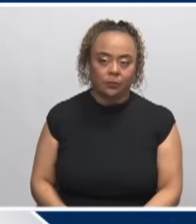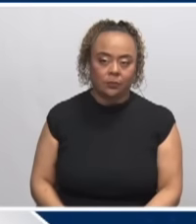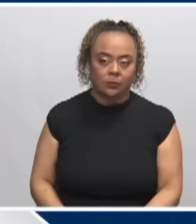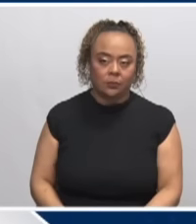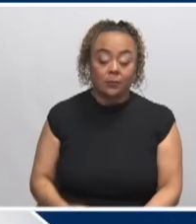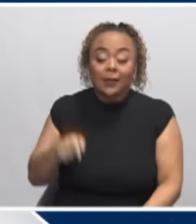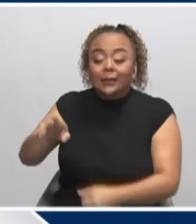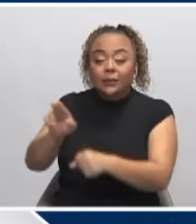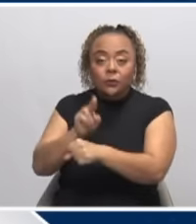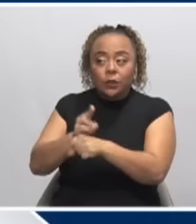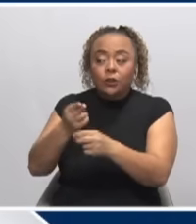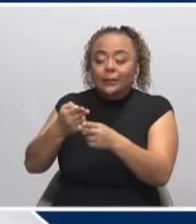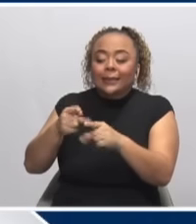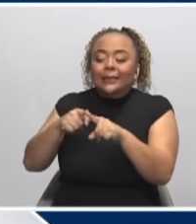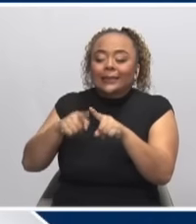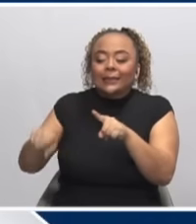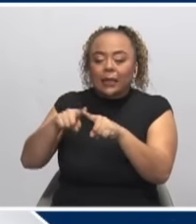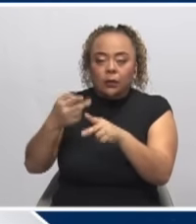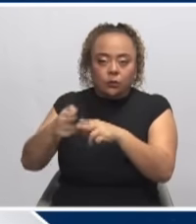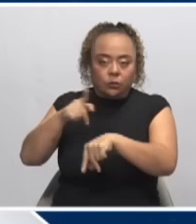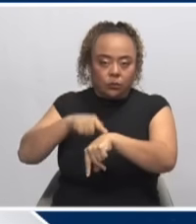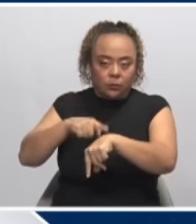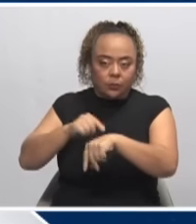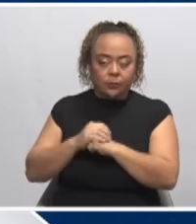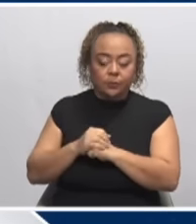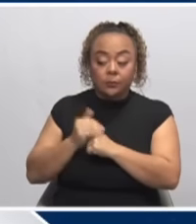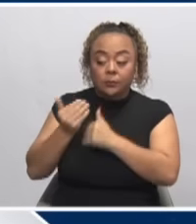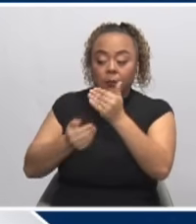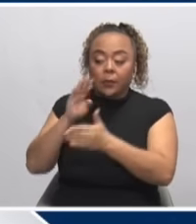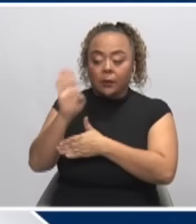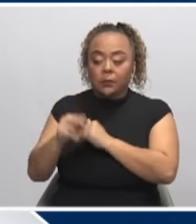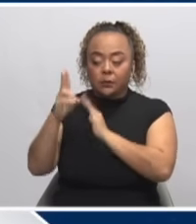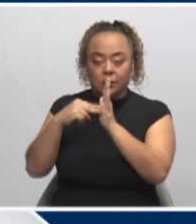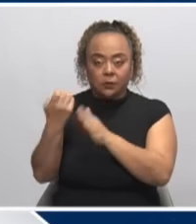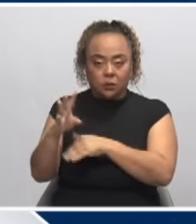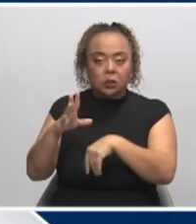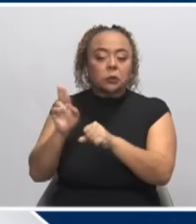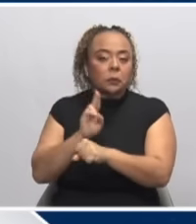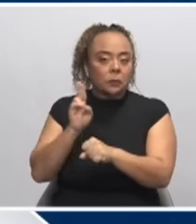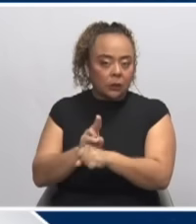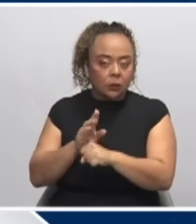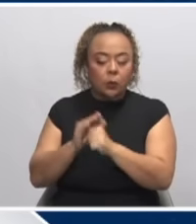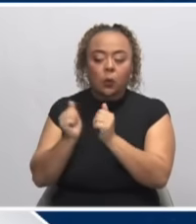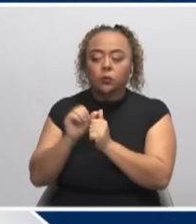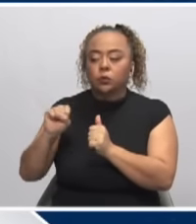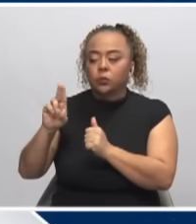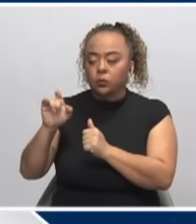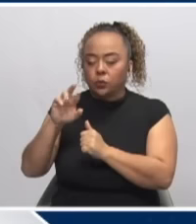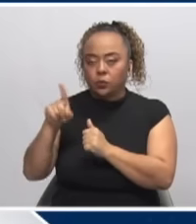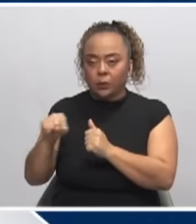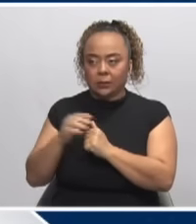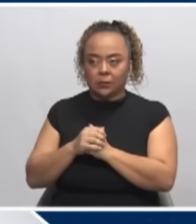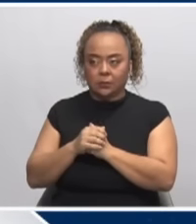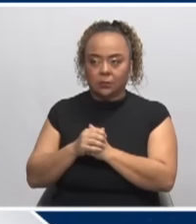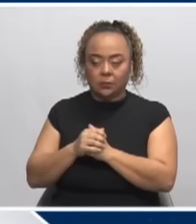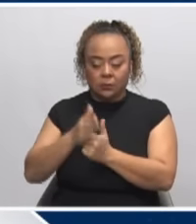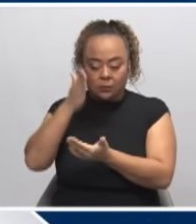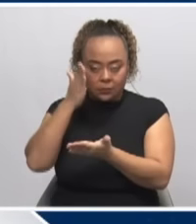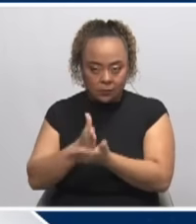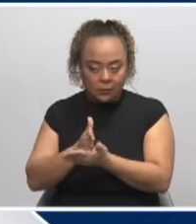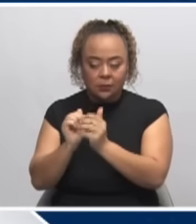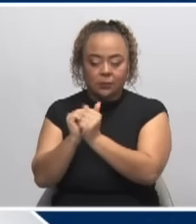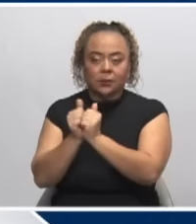implementado los microciclos históricamente es más en el proceso de Brasil 2014 se implementaron microciclos con Luis Fernando Suárez pararon el Campeonato implementaron los microciclos